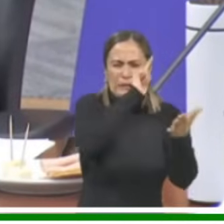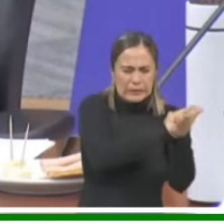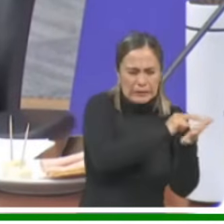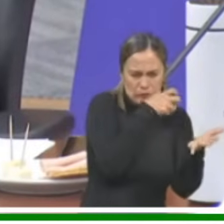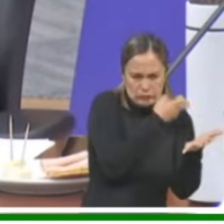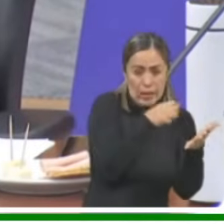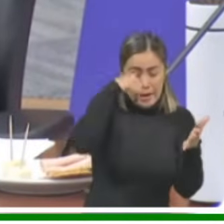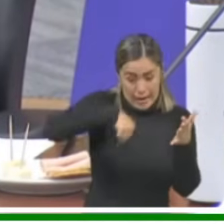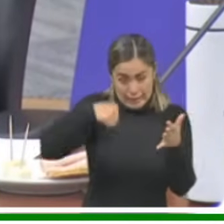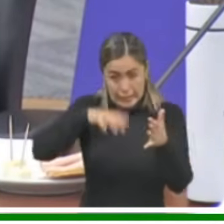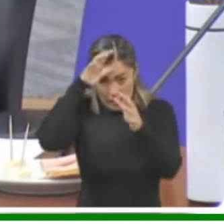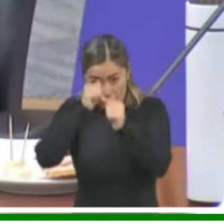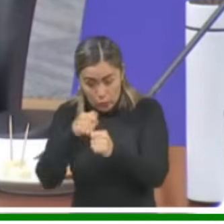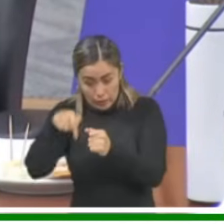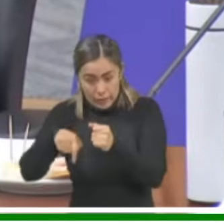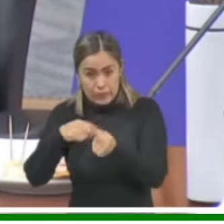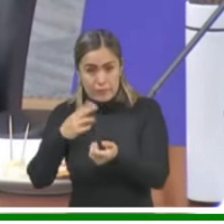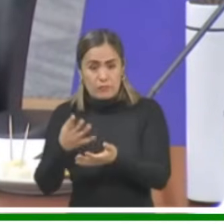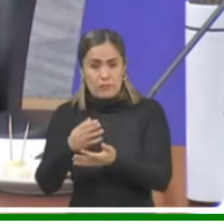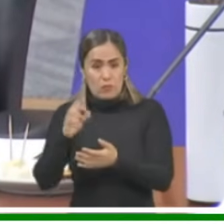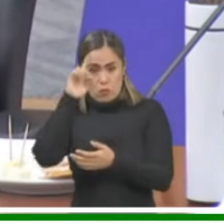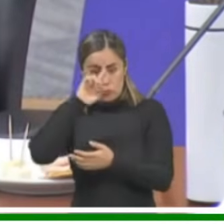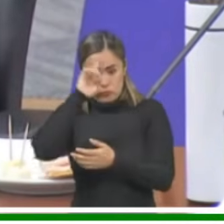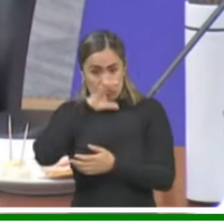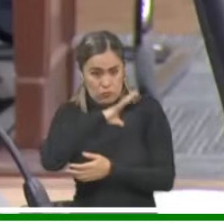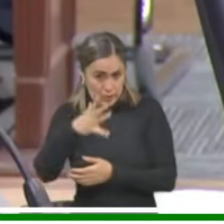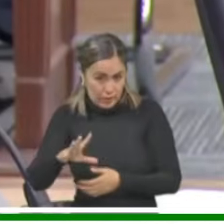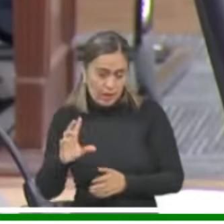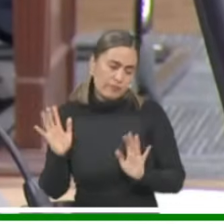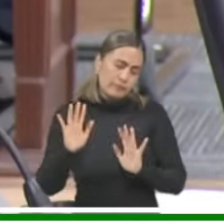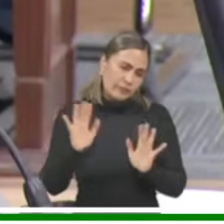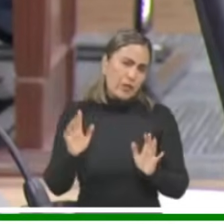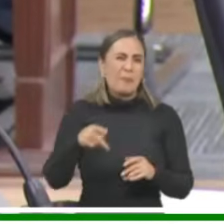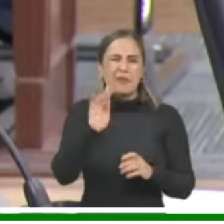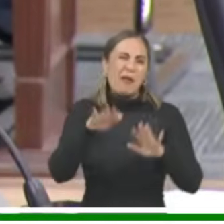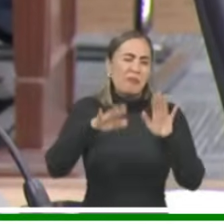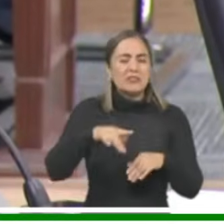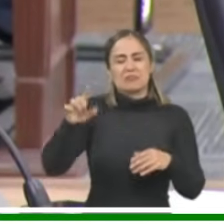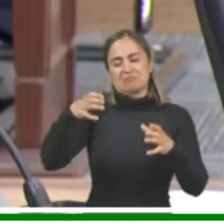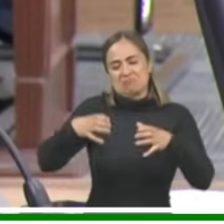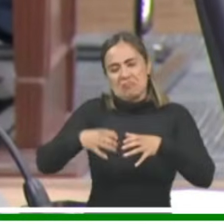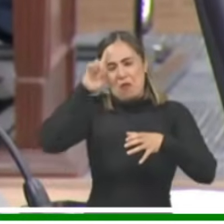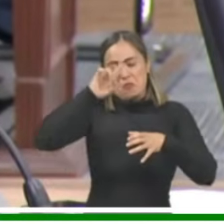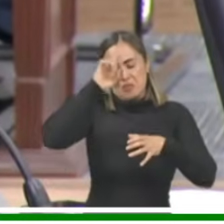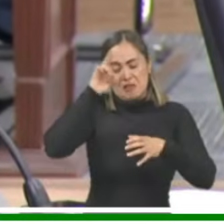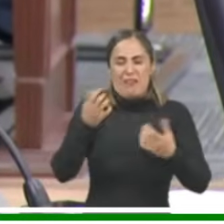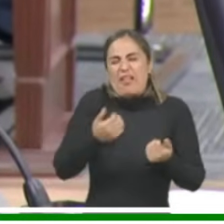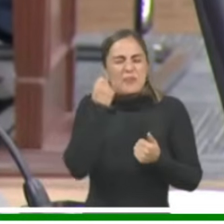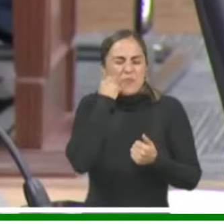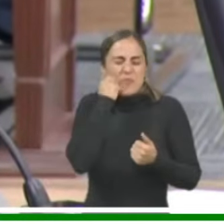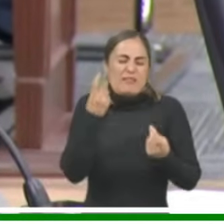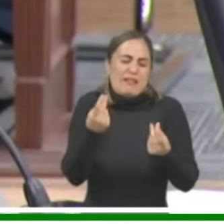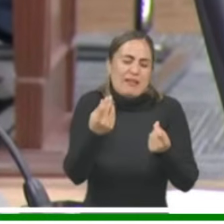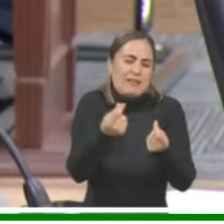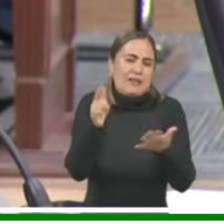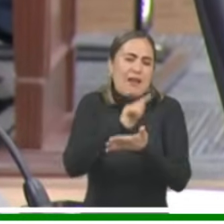este Consejo. Pero bueno, luego este Consejo se encarrera y legisla. Pero no, creo que